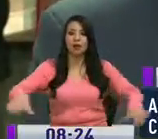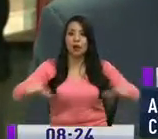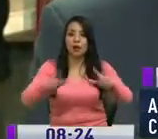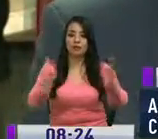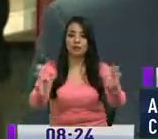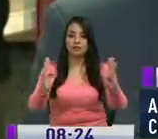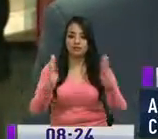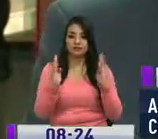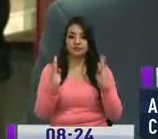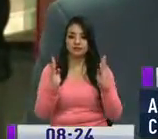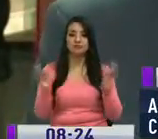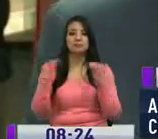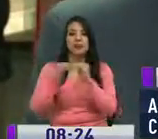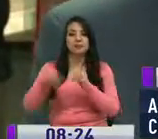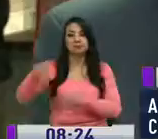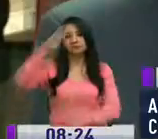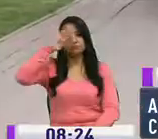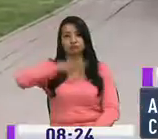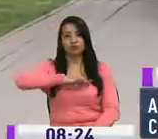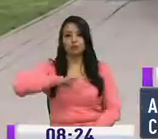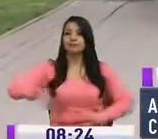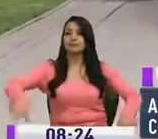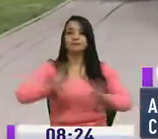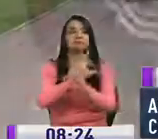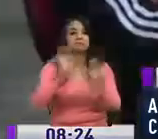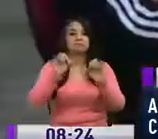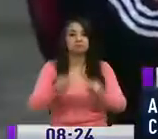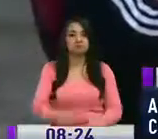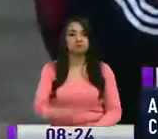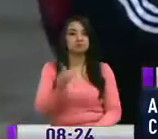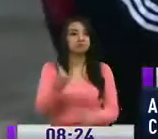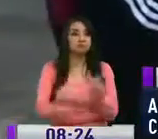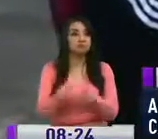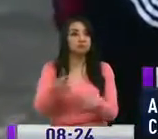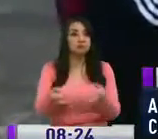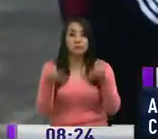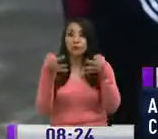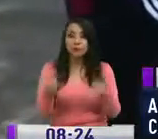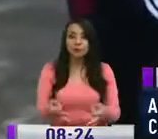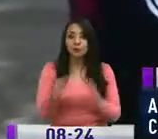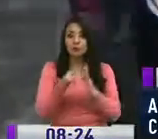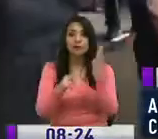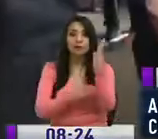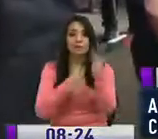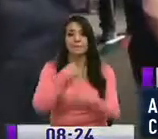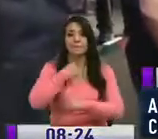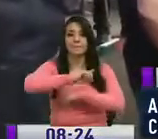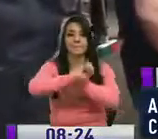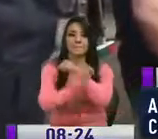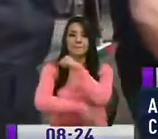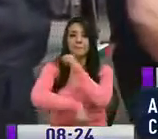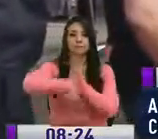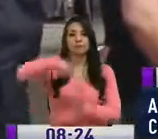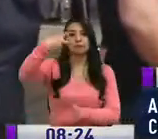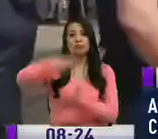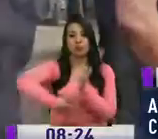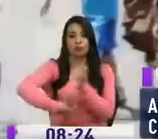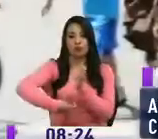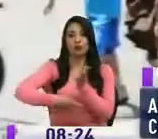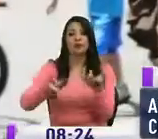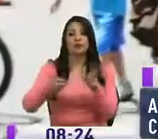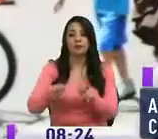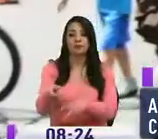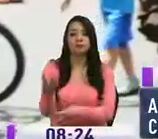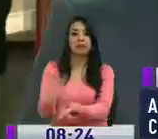esclusa nos genera nosotros un espacio limpio. Aquellos ciudadanos que incumplan con la norma serán sancionados con multas económicas y la retención de